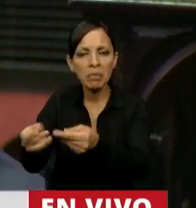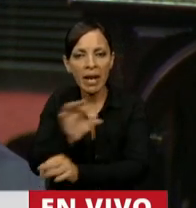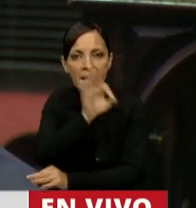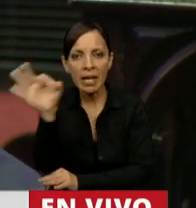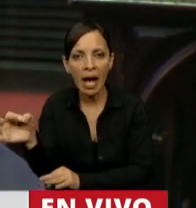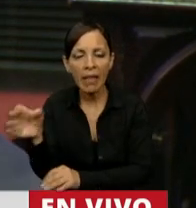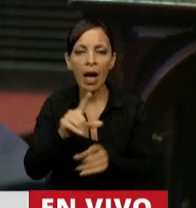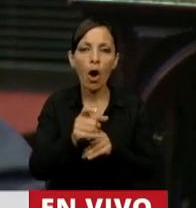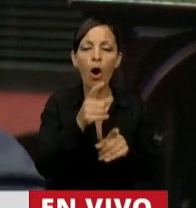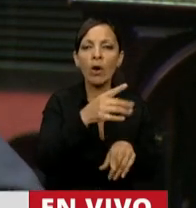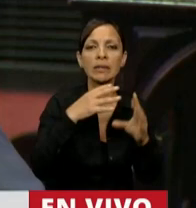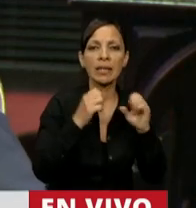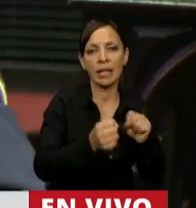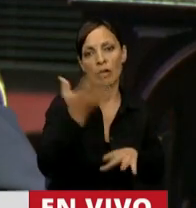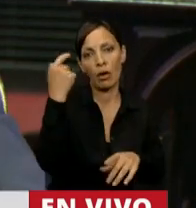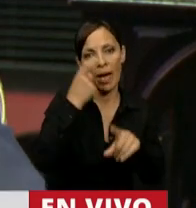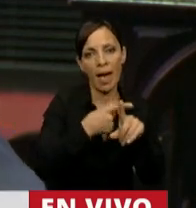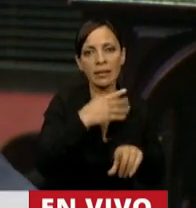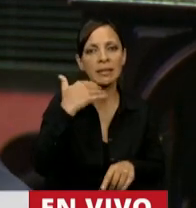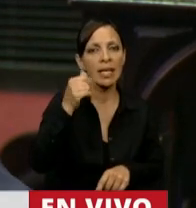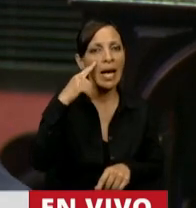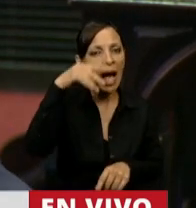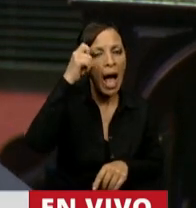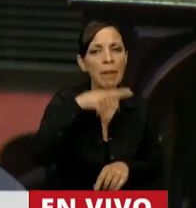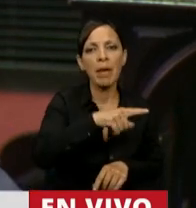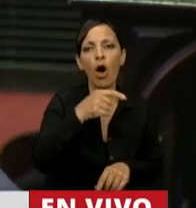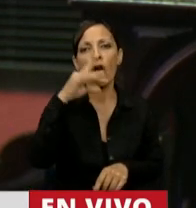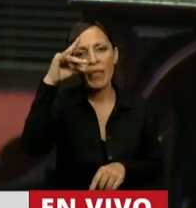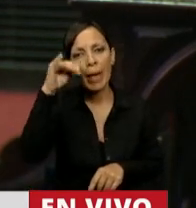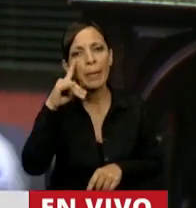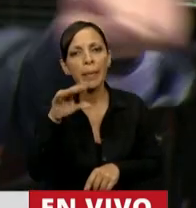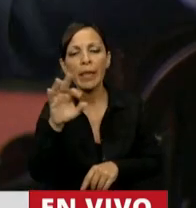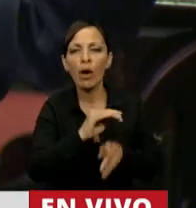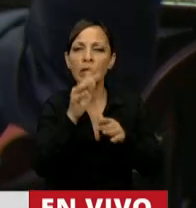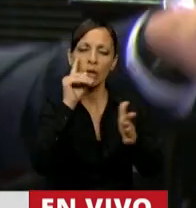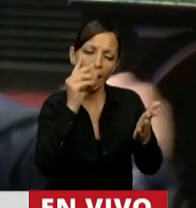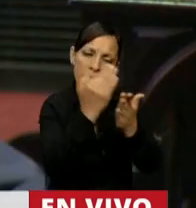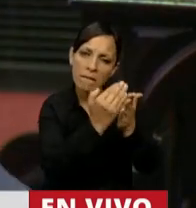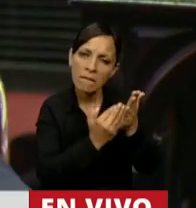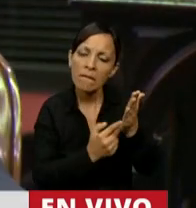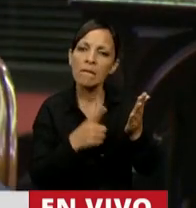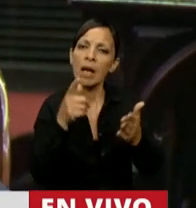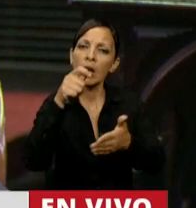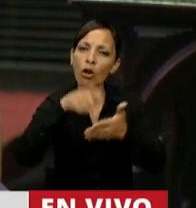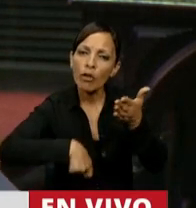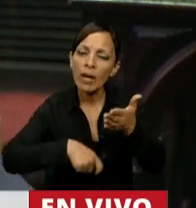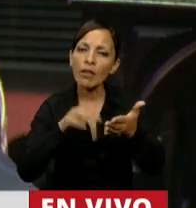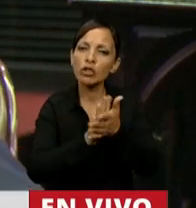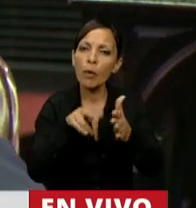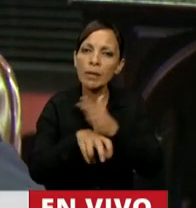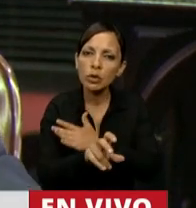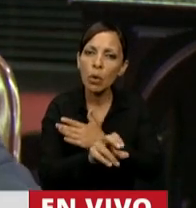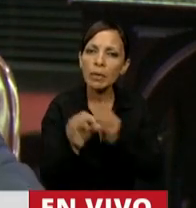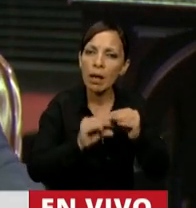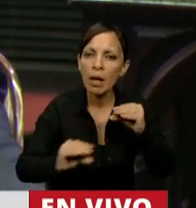o exsecretario Ricardo Jaime no desglosaban el contrato que tenía que ver con el subte, pero que tenía que ver